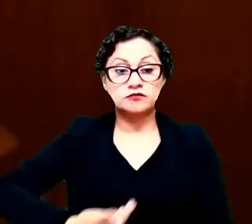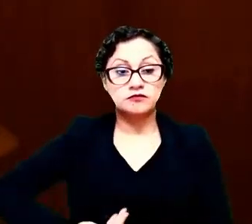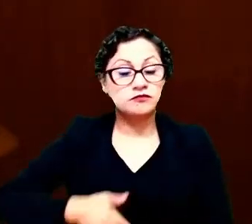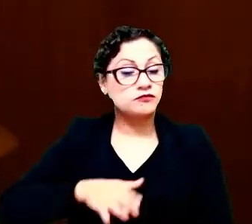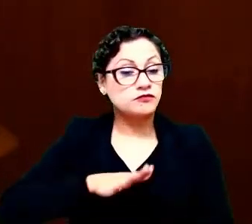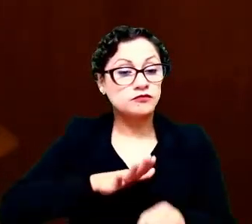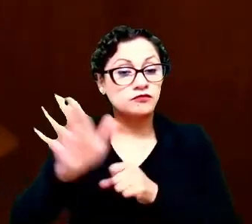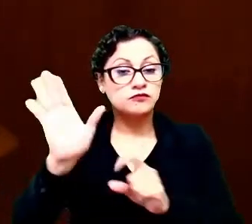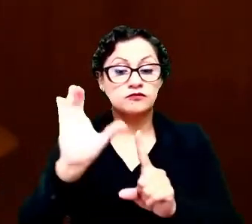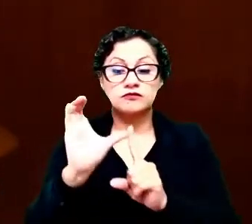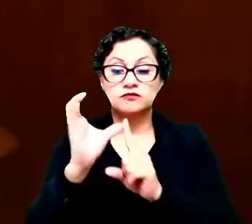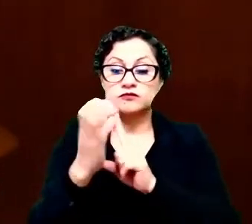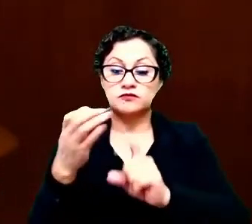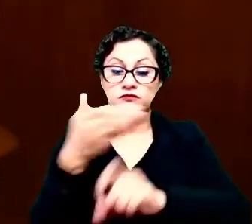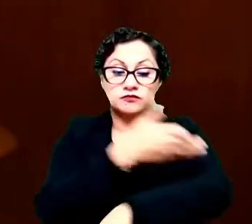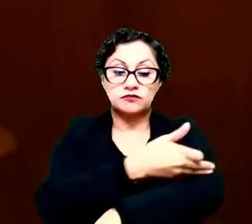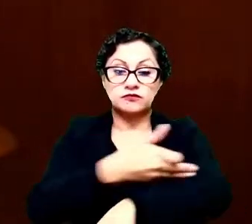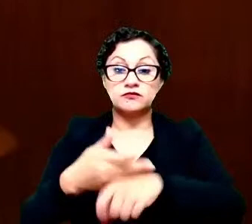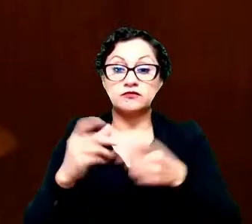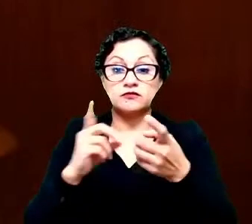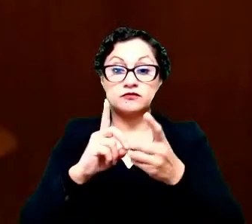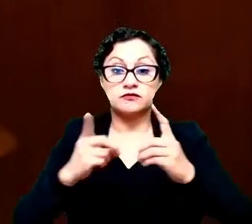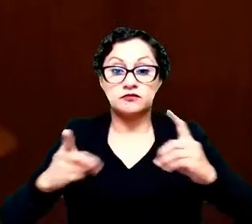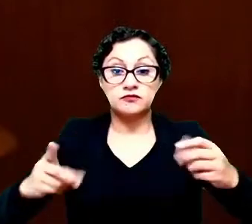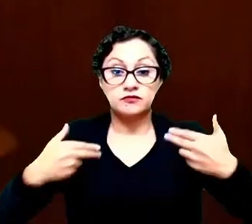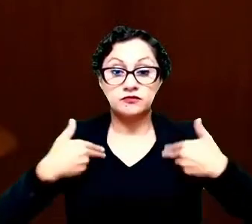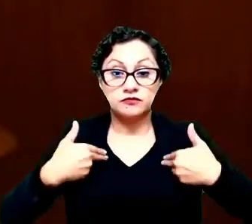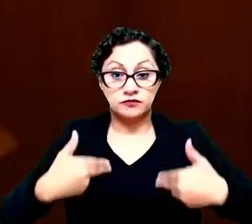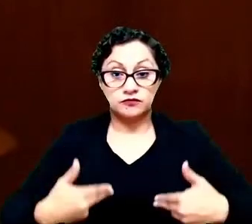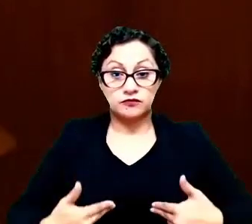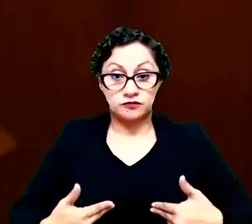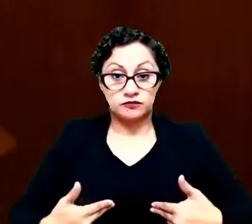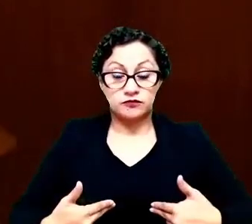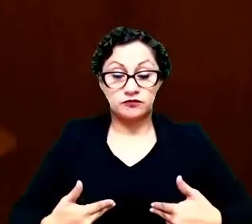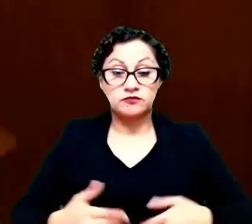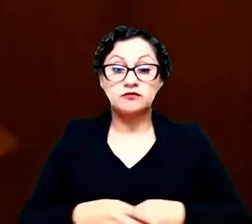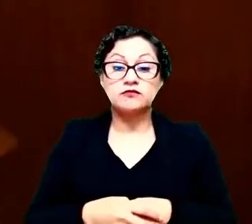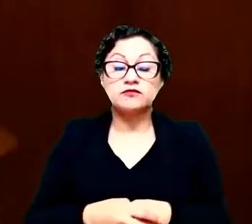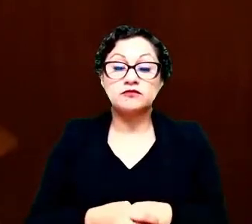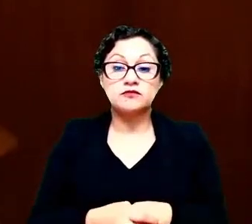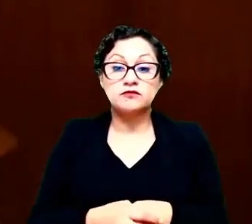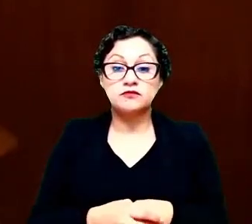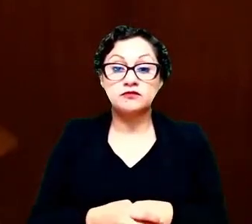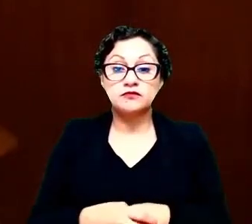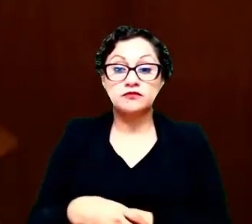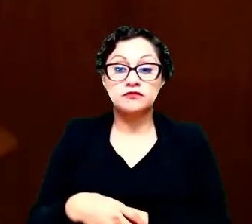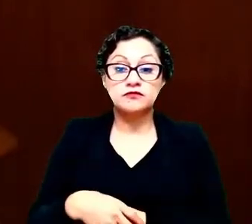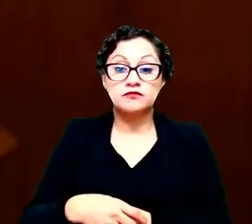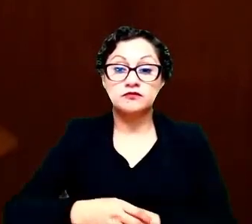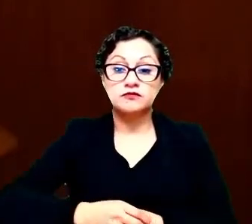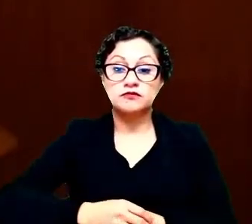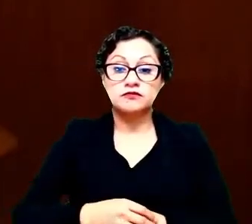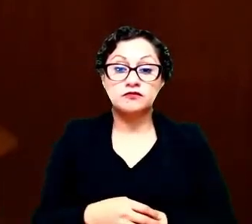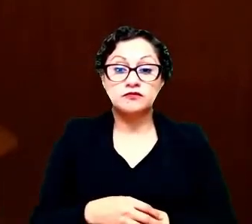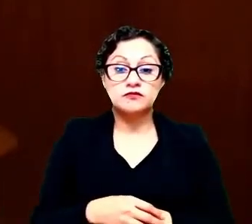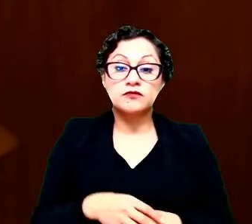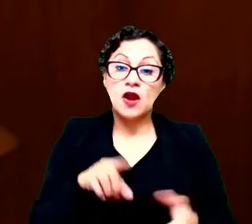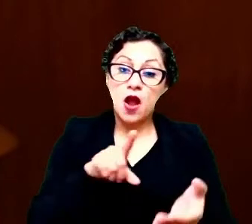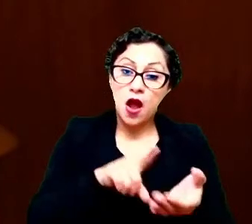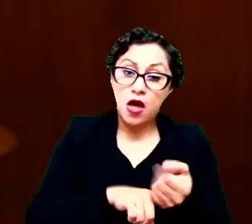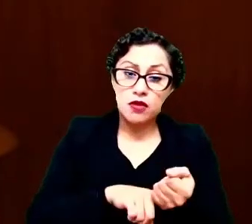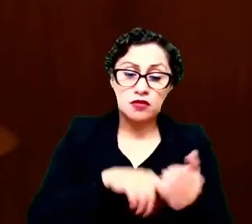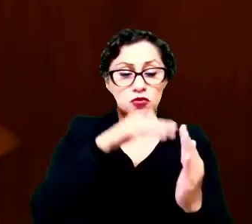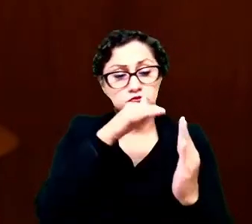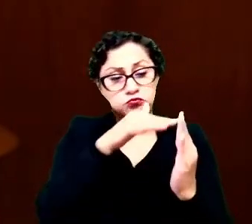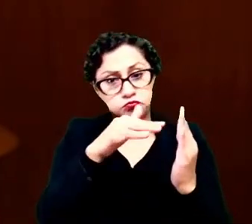familia y desarrollo humano no hay nada en el contenido en el contexto